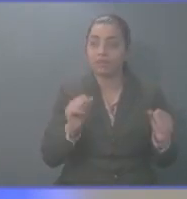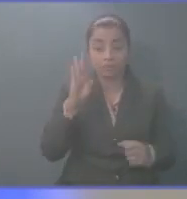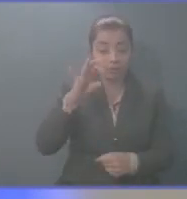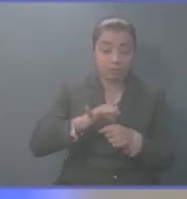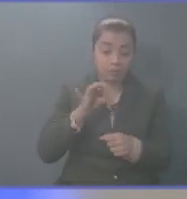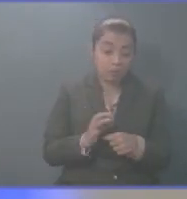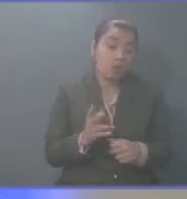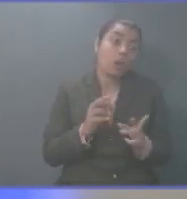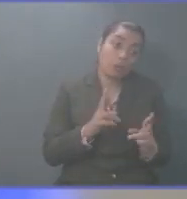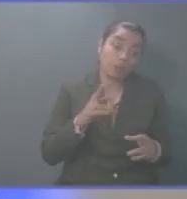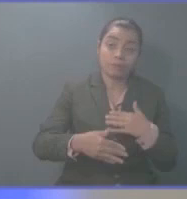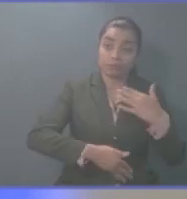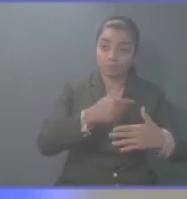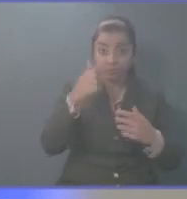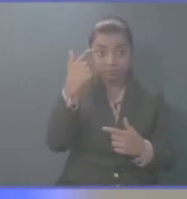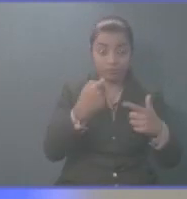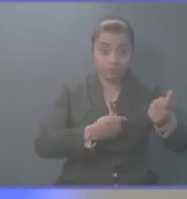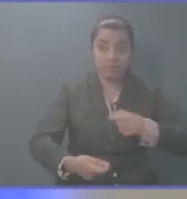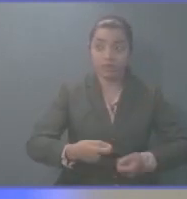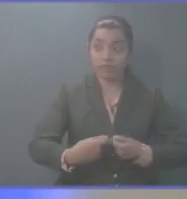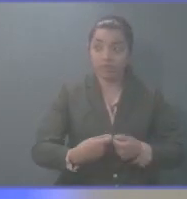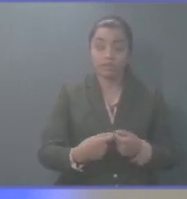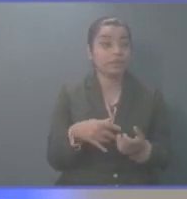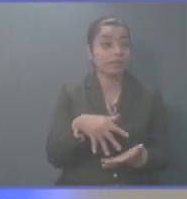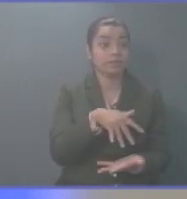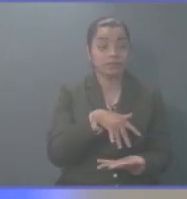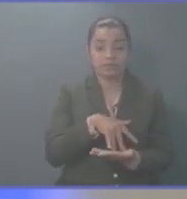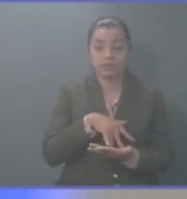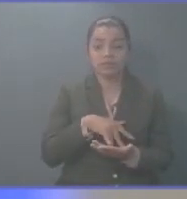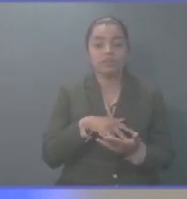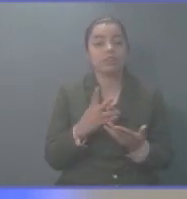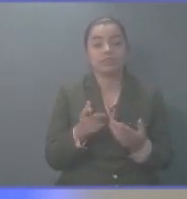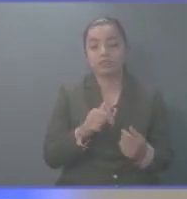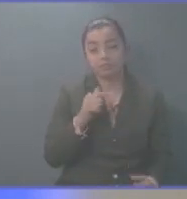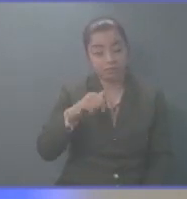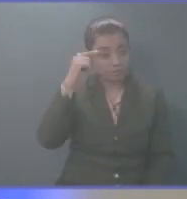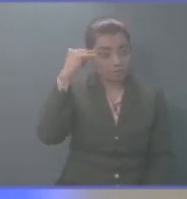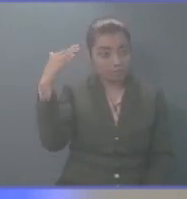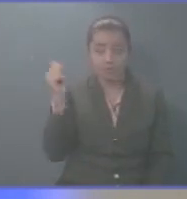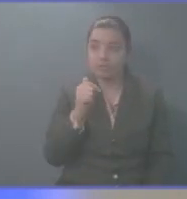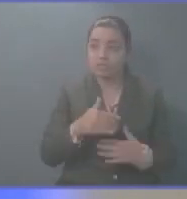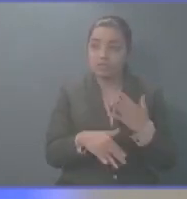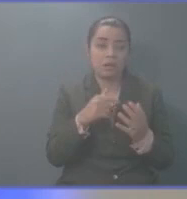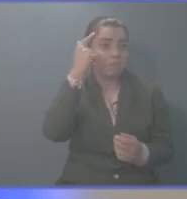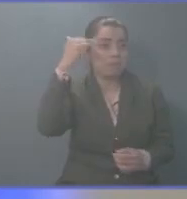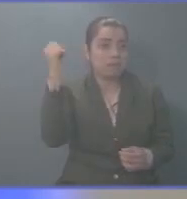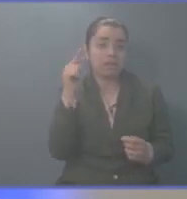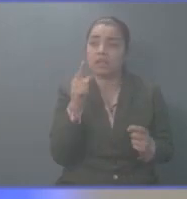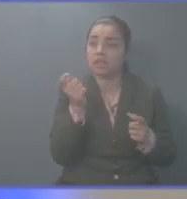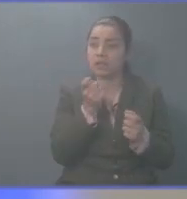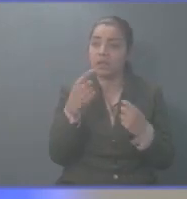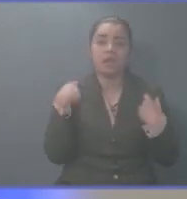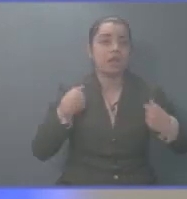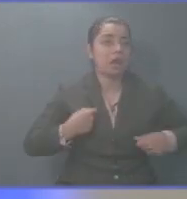voto. Obviamente en la recta final de diciembre, la población en lo que menos piensa es en política. La población está pensando en el estreno, en cómo va a despedir